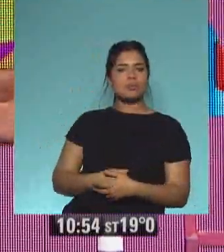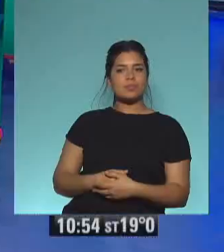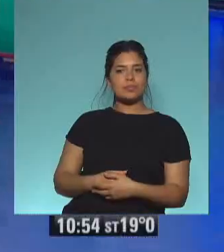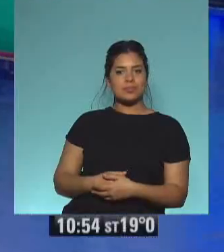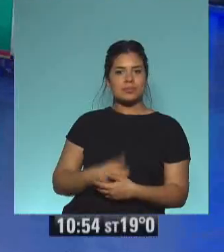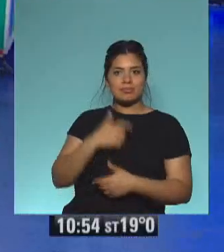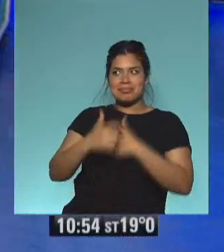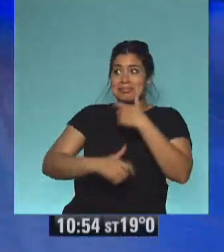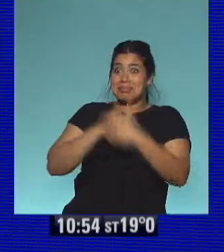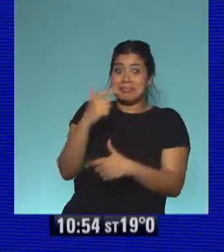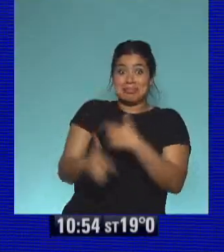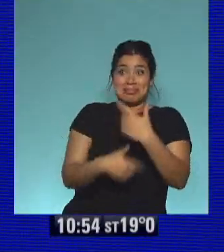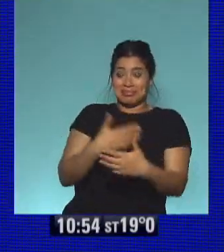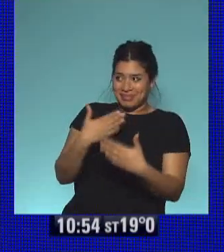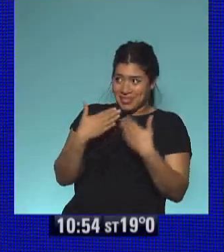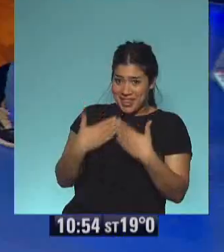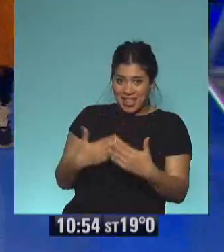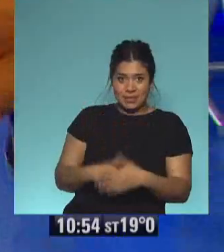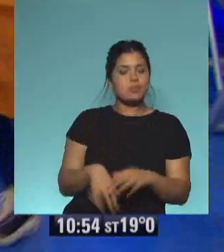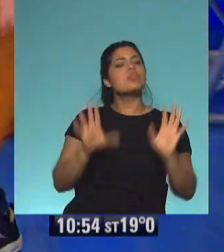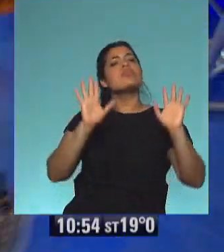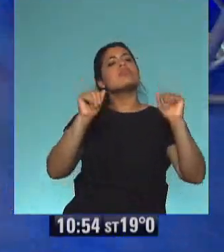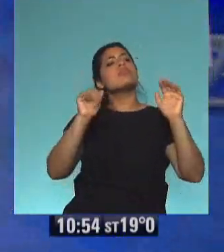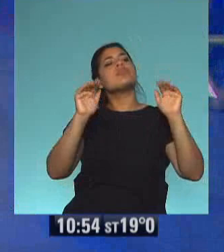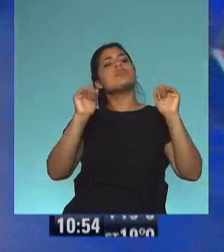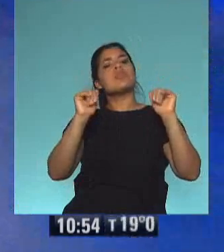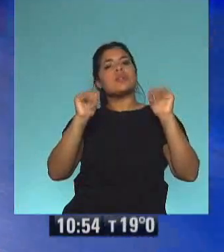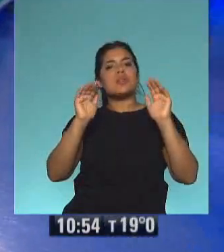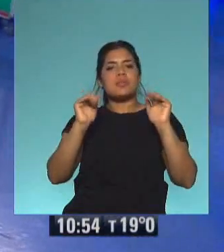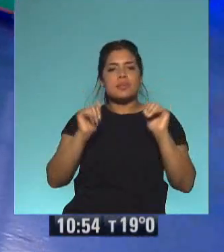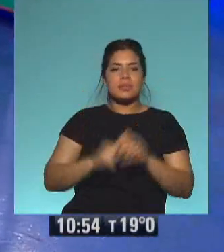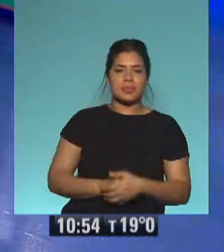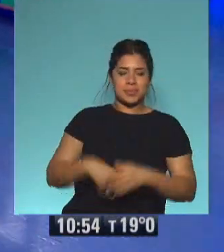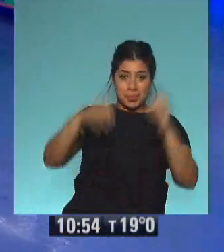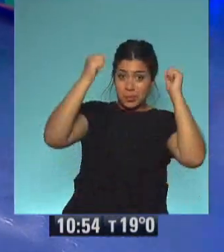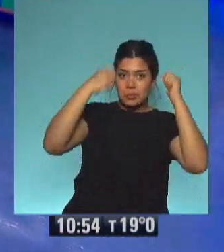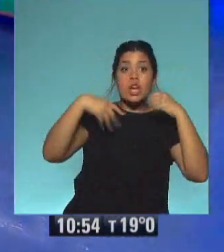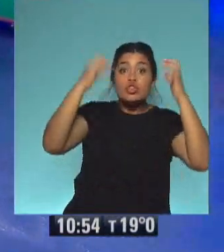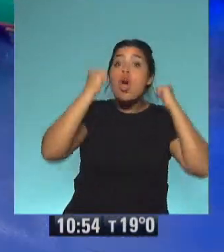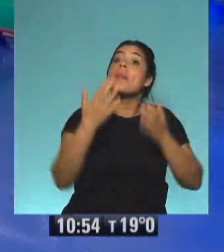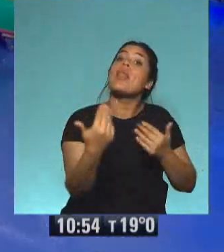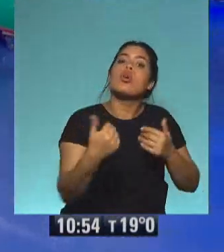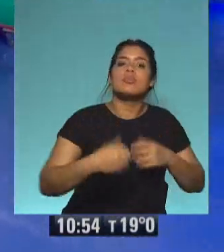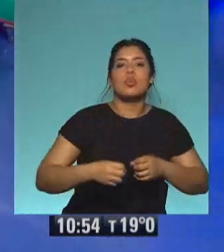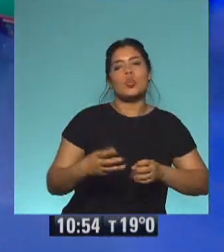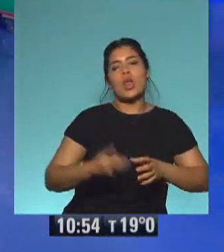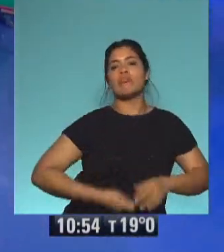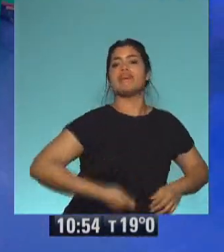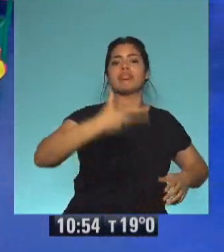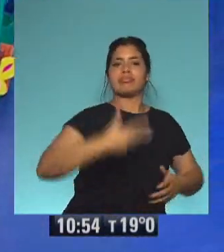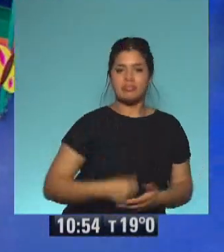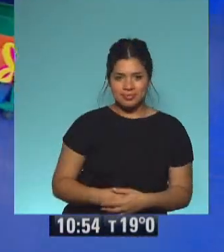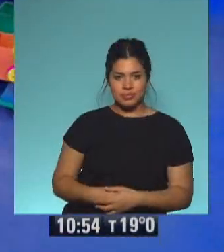Gracias. Muchas gracias, Leonardo. ¡Me voy! ¡Qué lindo gracias. Estar en el futuro! El sombrero. Pero este sombrero se lo lleva. Ah,